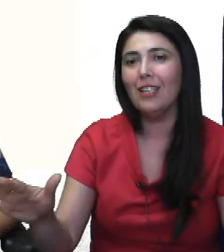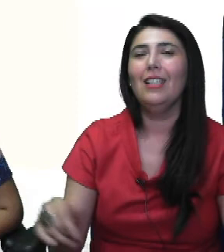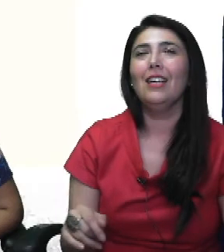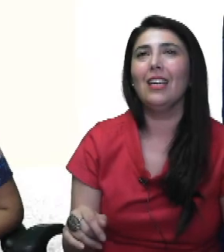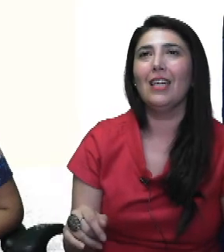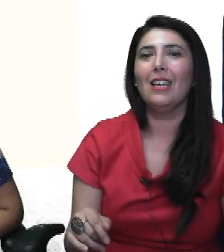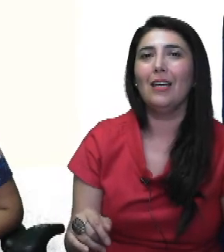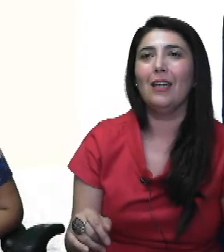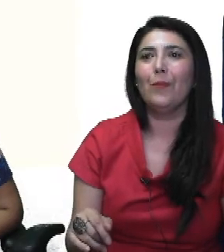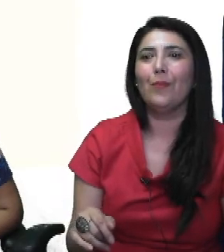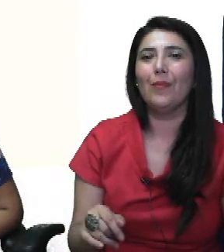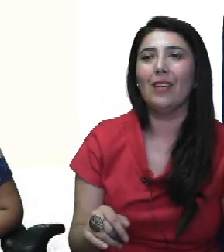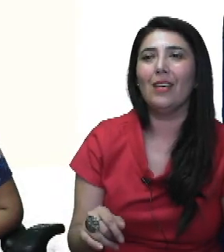consideraciones